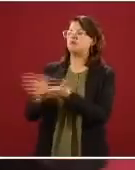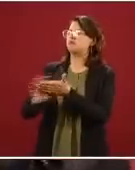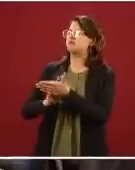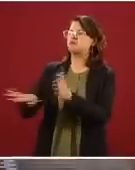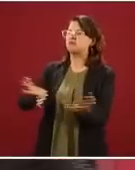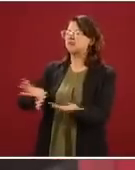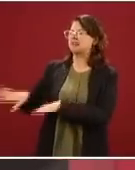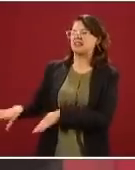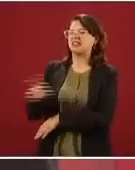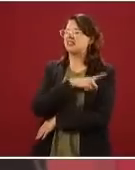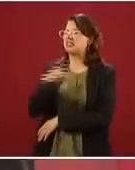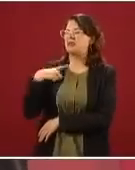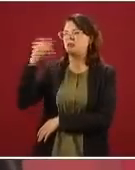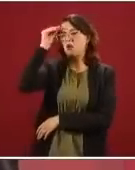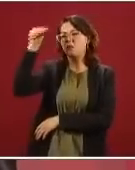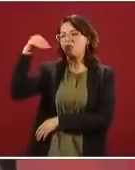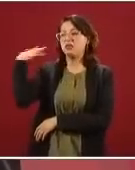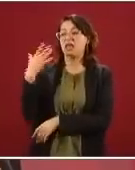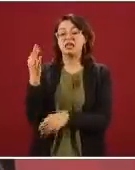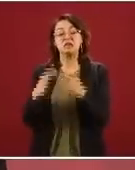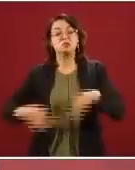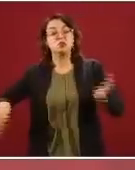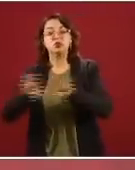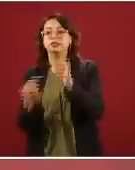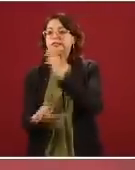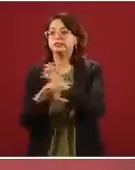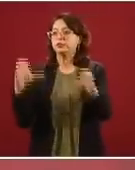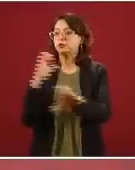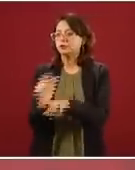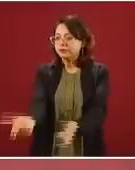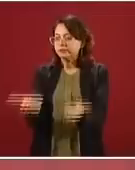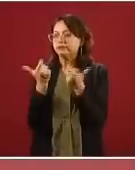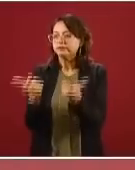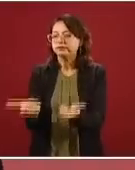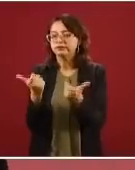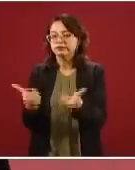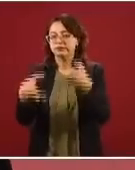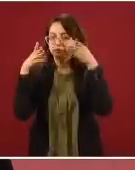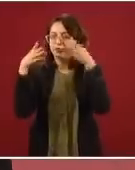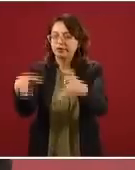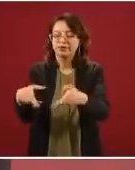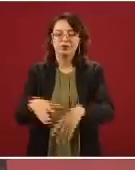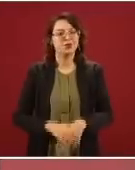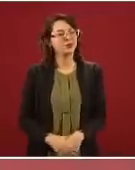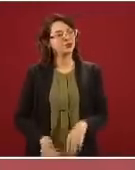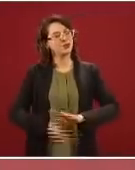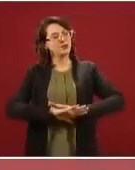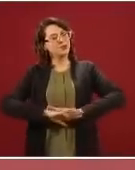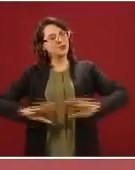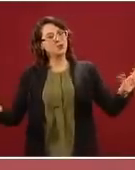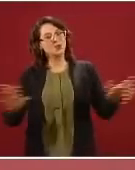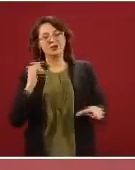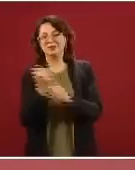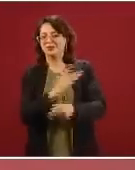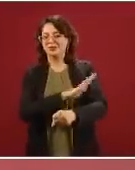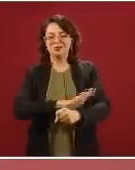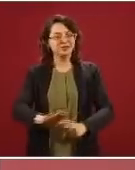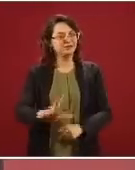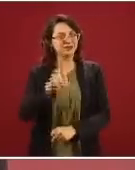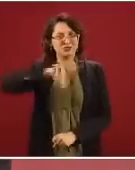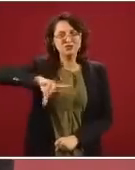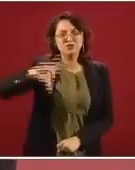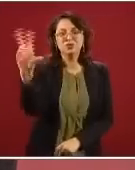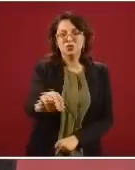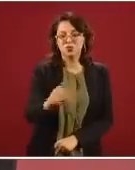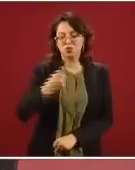lo material. No, no es así. Nosotros tenemos que recordar